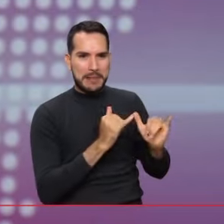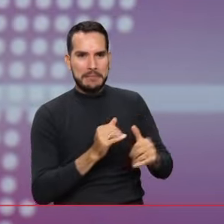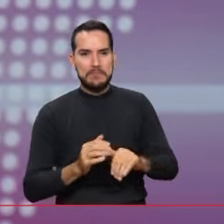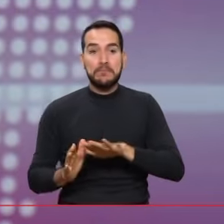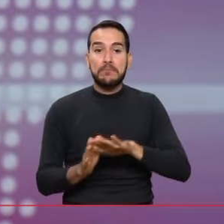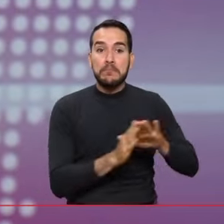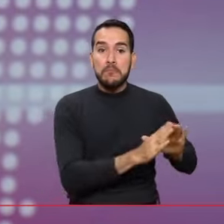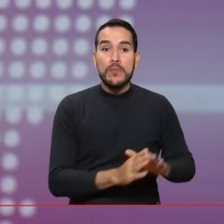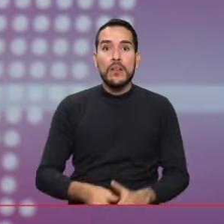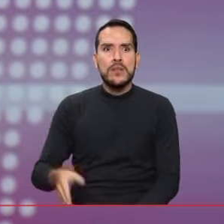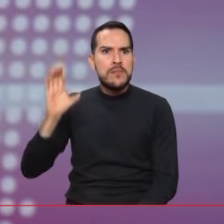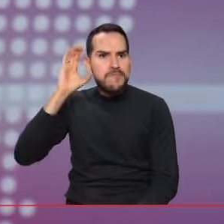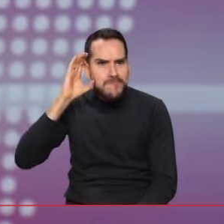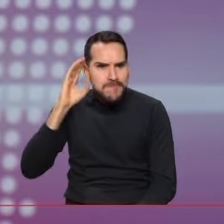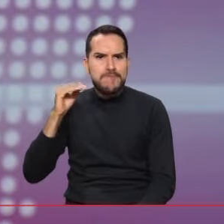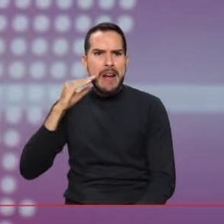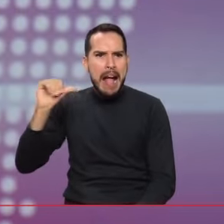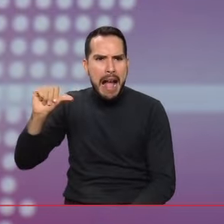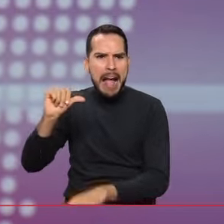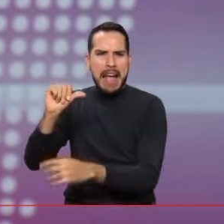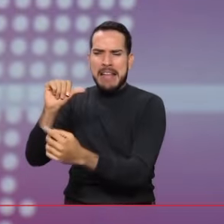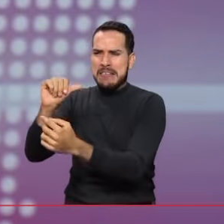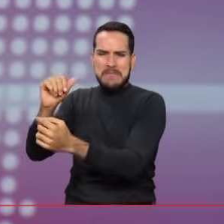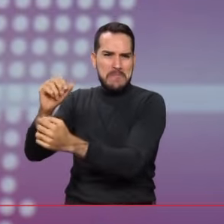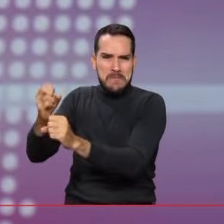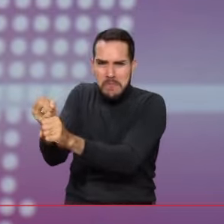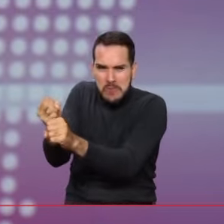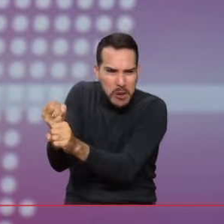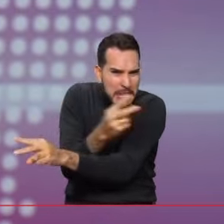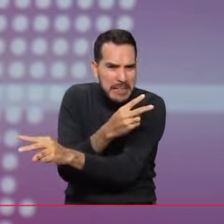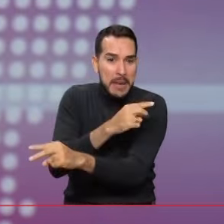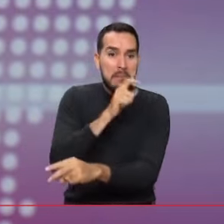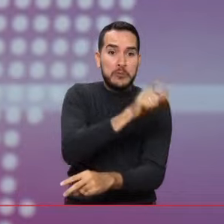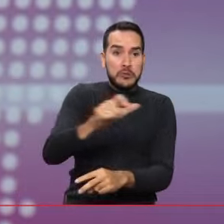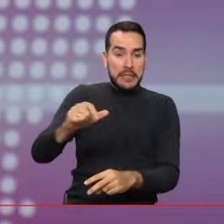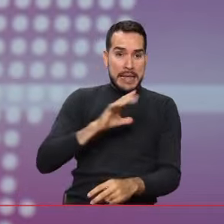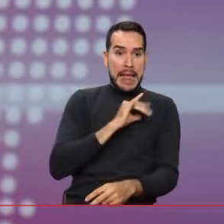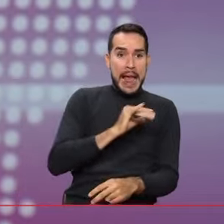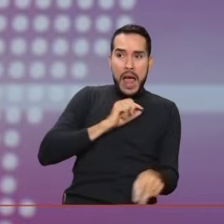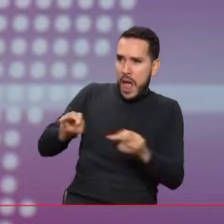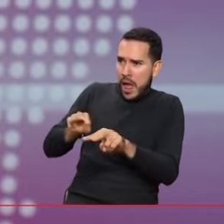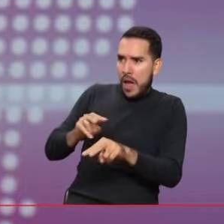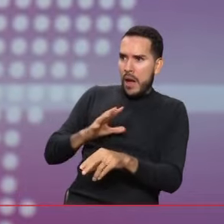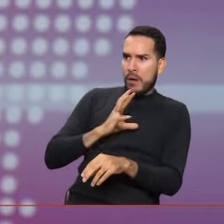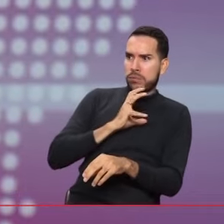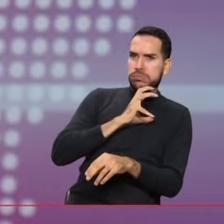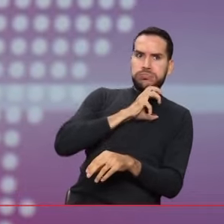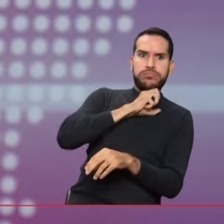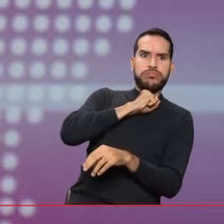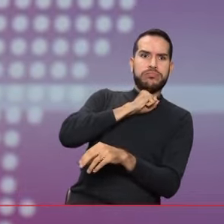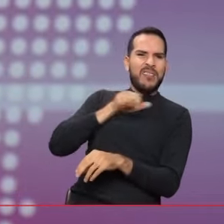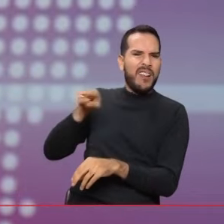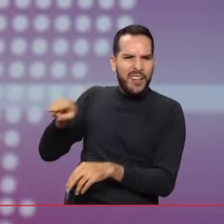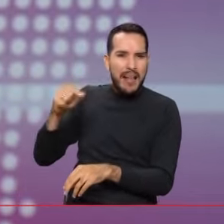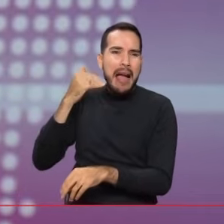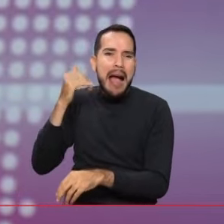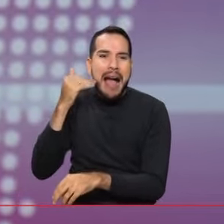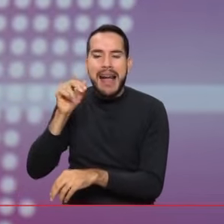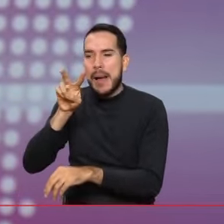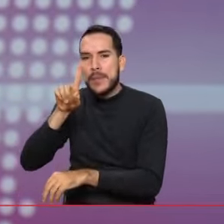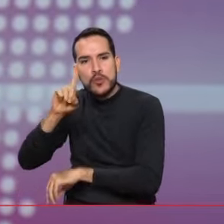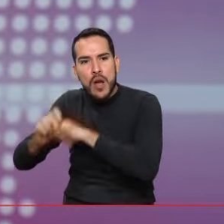nuevo caso de violencia contra la mujer tiene consternada a la comunidad caleña. Esta vez la víctima es una joven de tan solo 21 años de